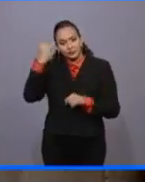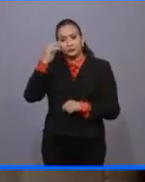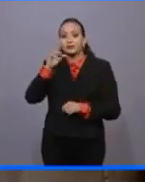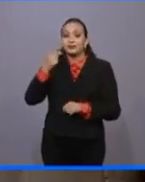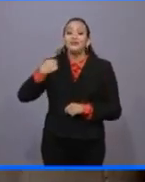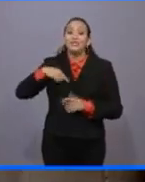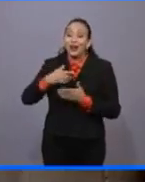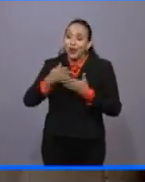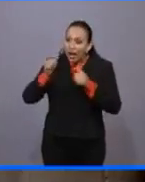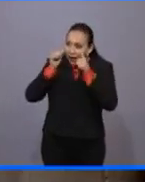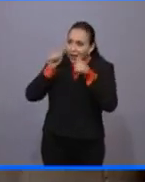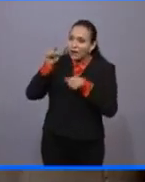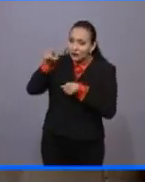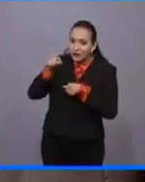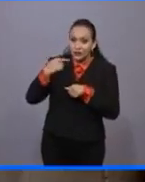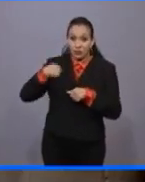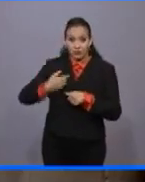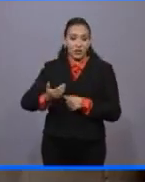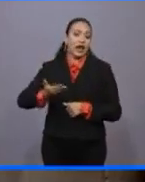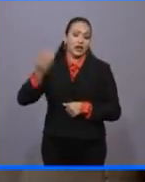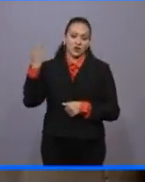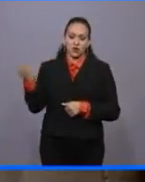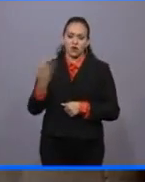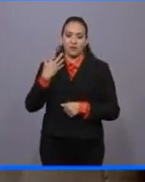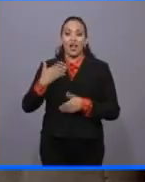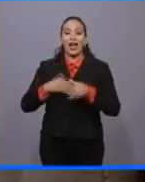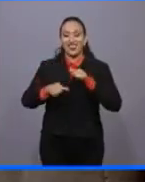a escucharlas,